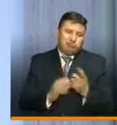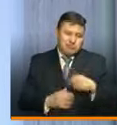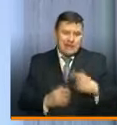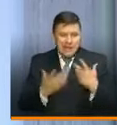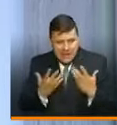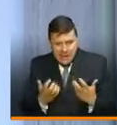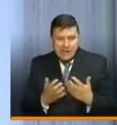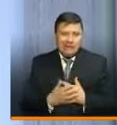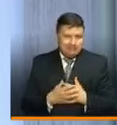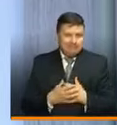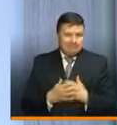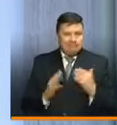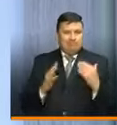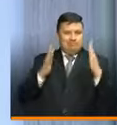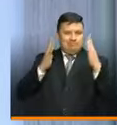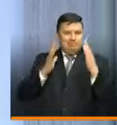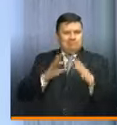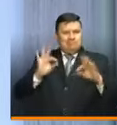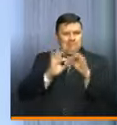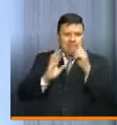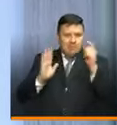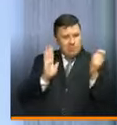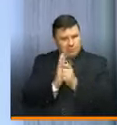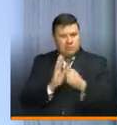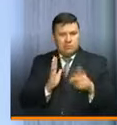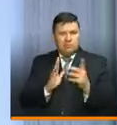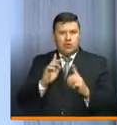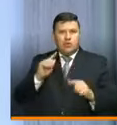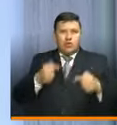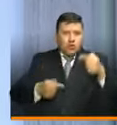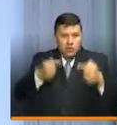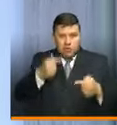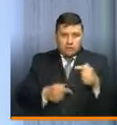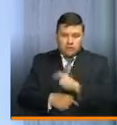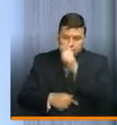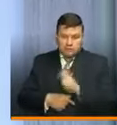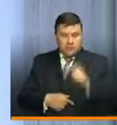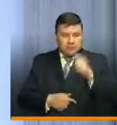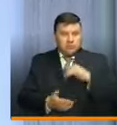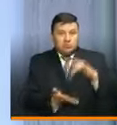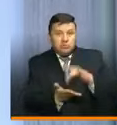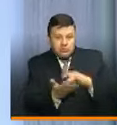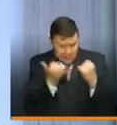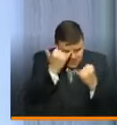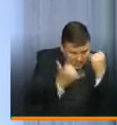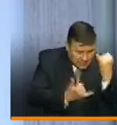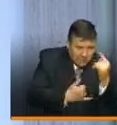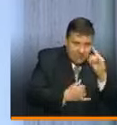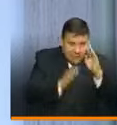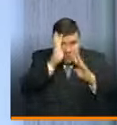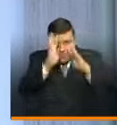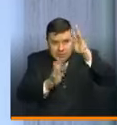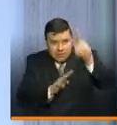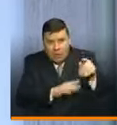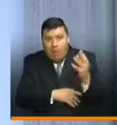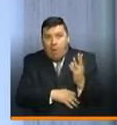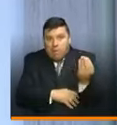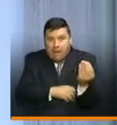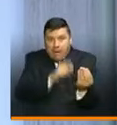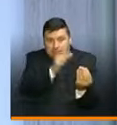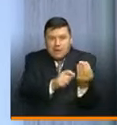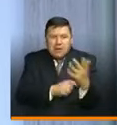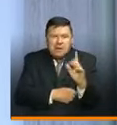queremos celebrar esta iniciativa, este concurso, las personas que participaron con su creatividad extraordinaria,